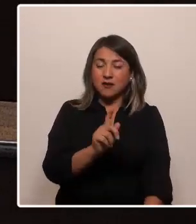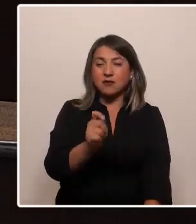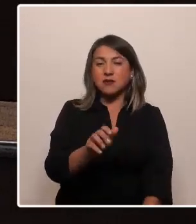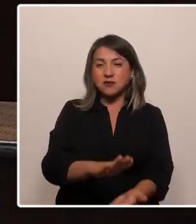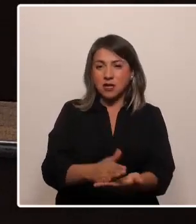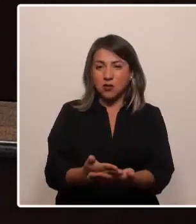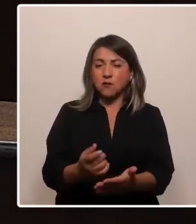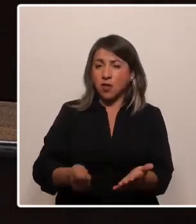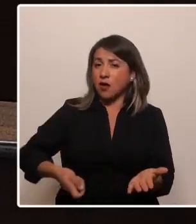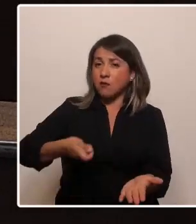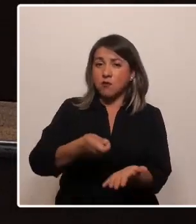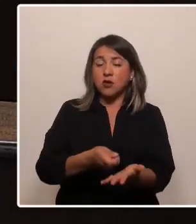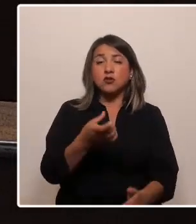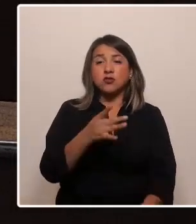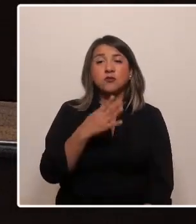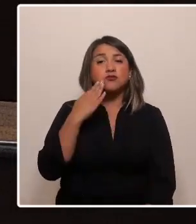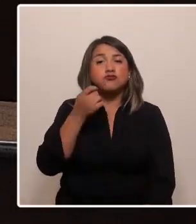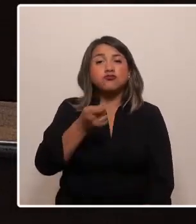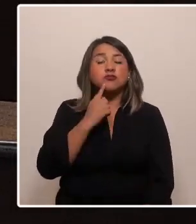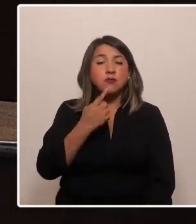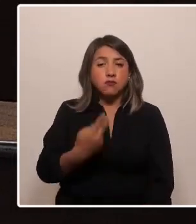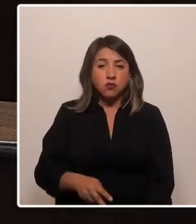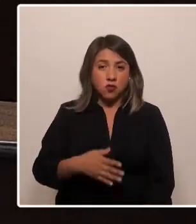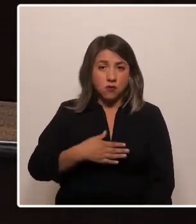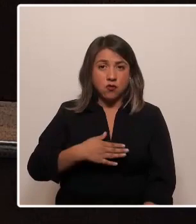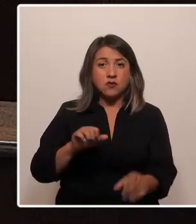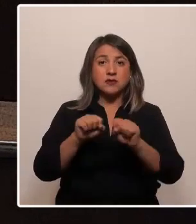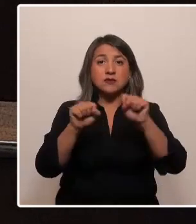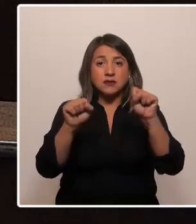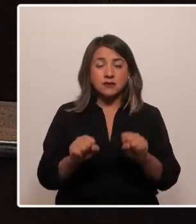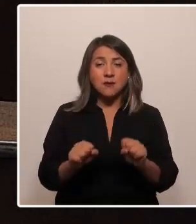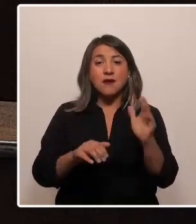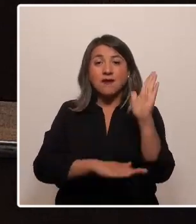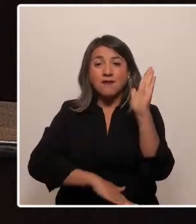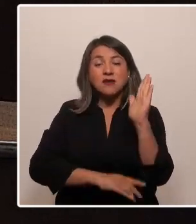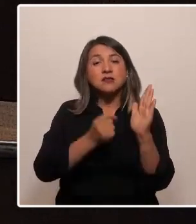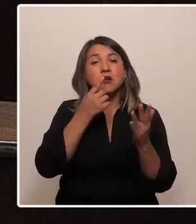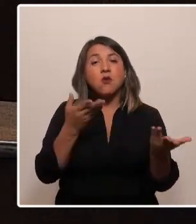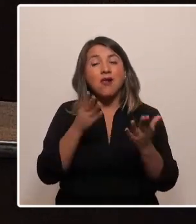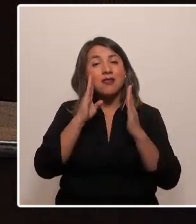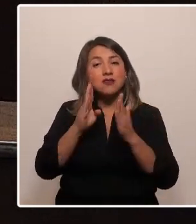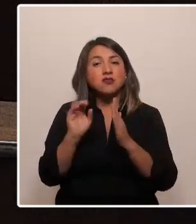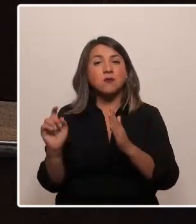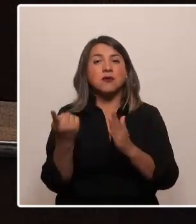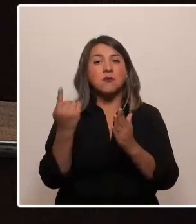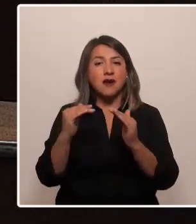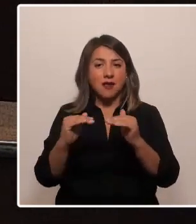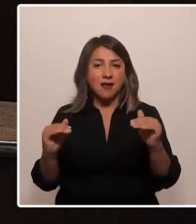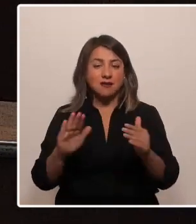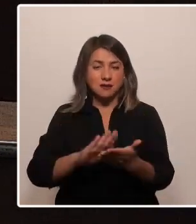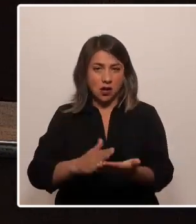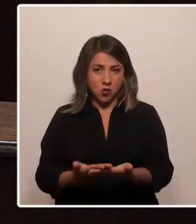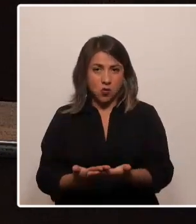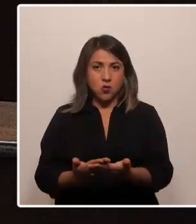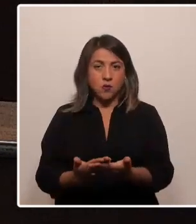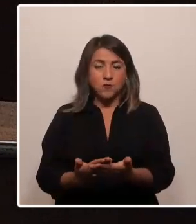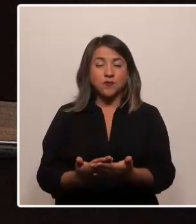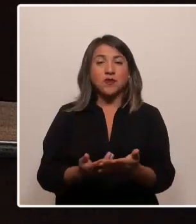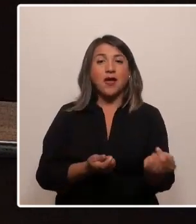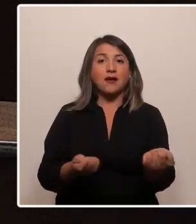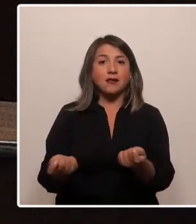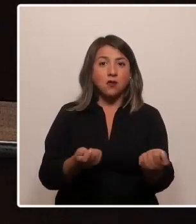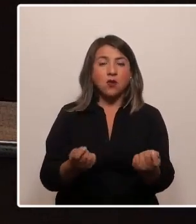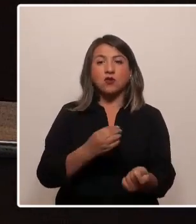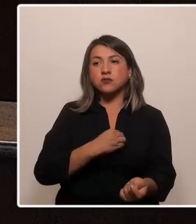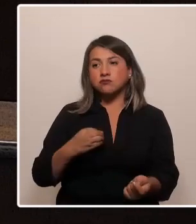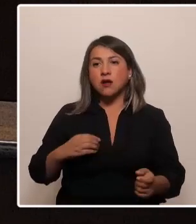aporte y mantención solidaria del mismo. Un sistema cuya base sea la atención primaria de la salud, un sistema que articule e integre la